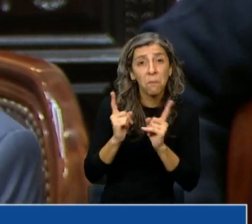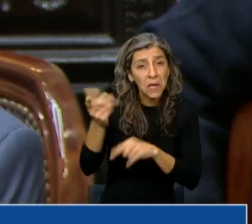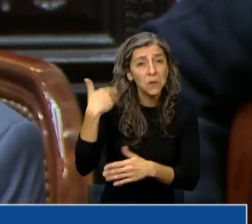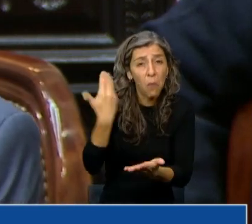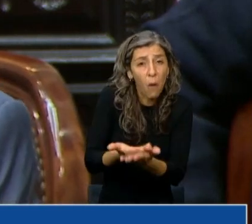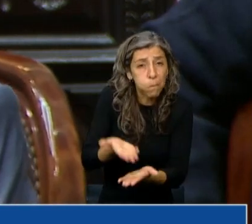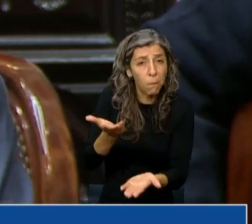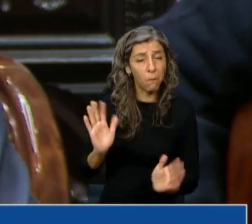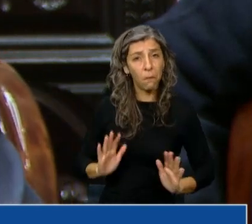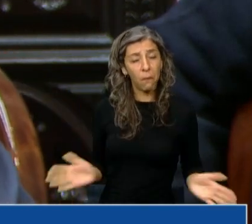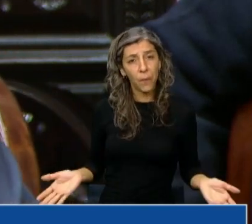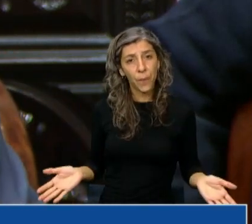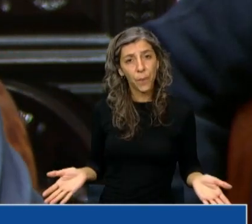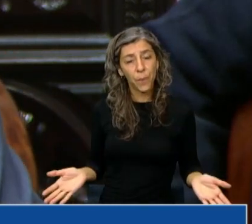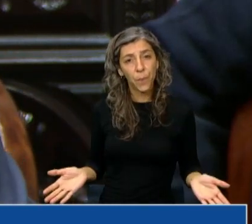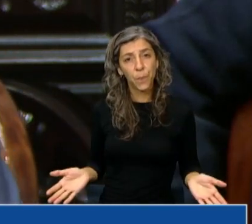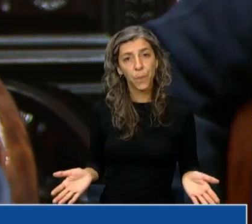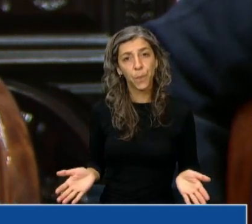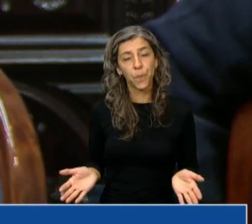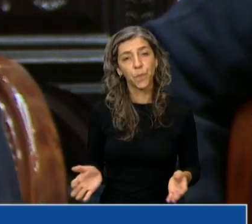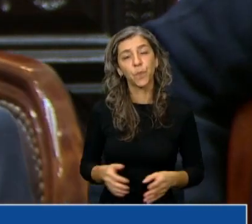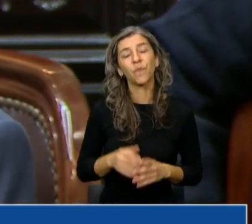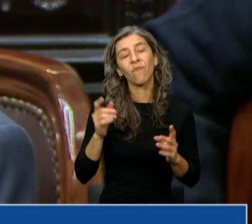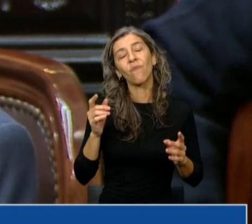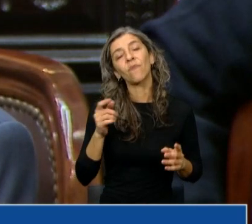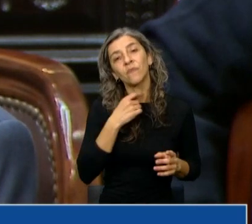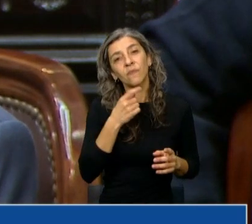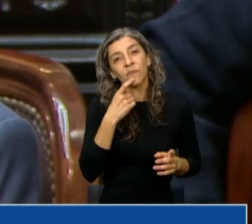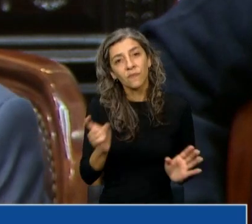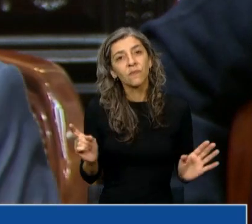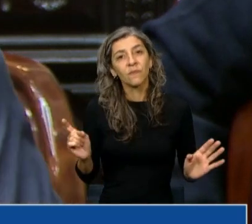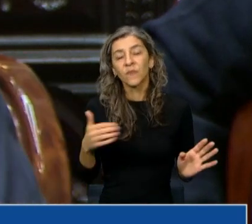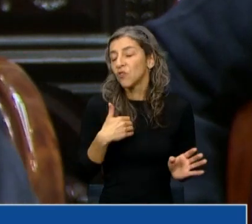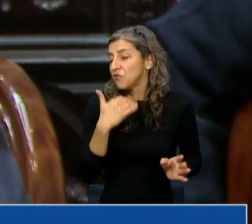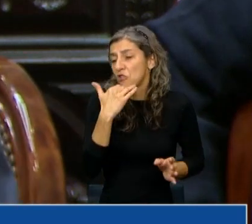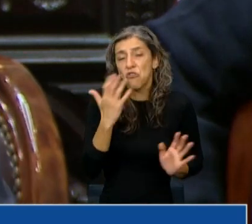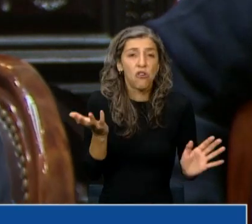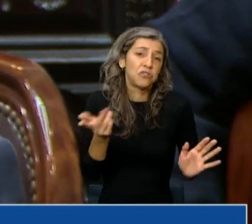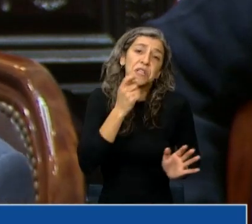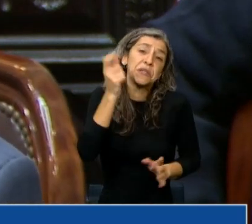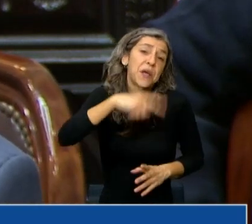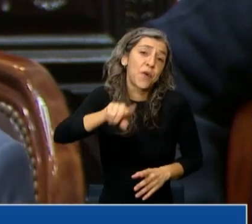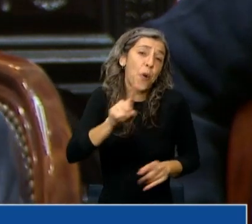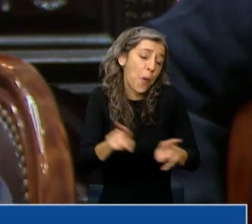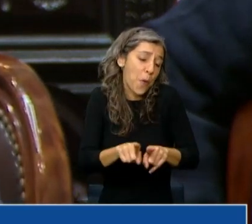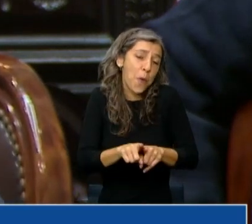También quisiera decir que yo no sé si fingieron, como dicen los chicos hoy, si